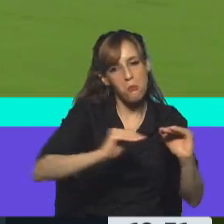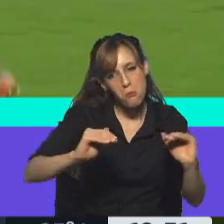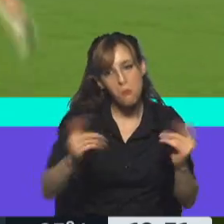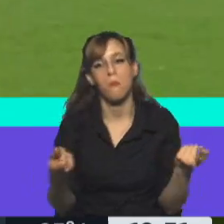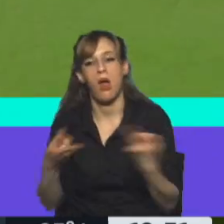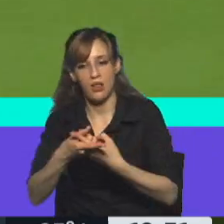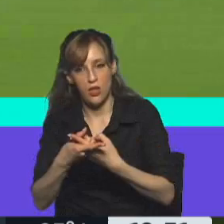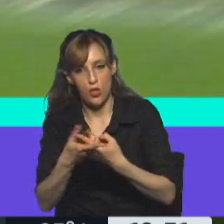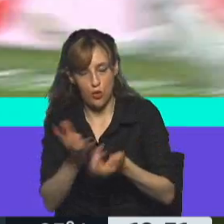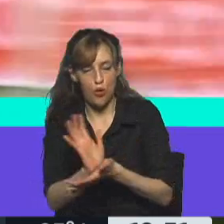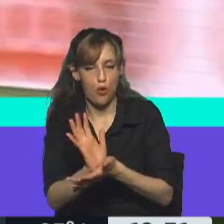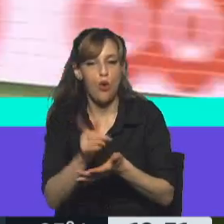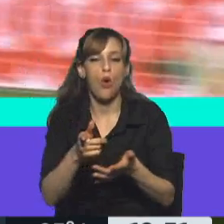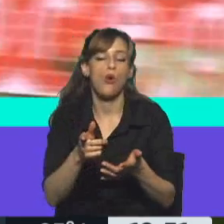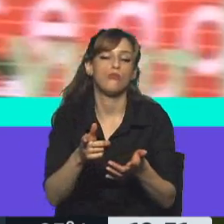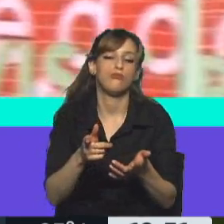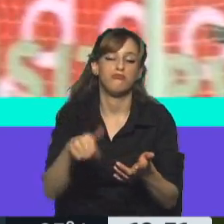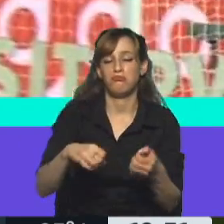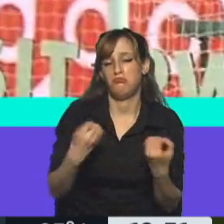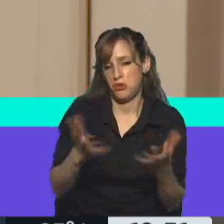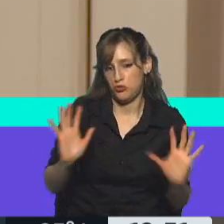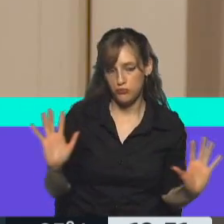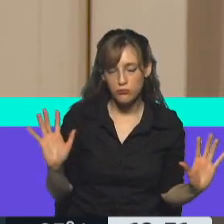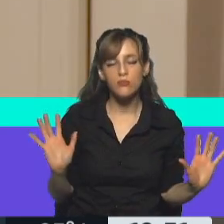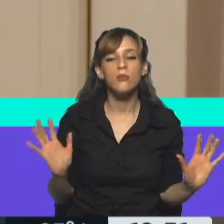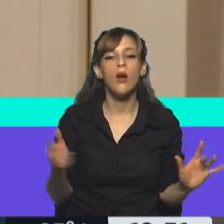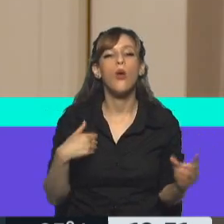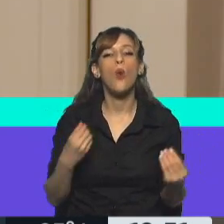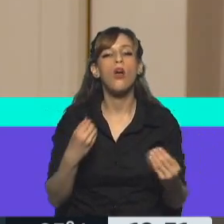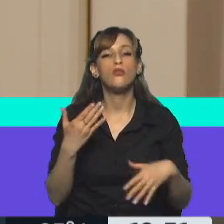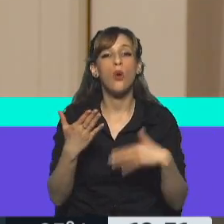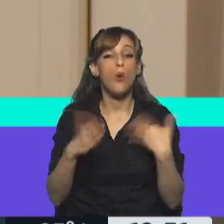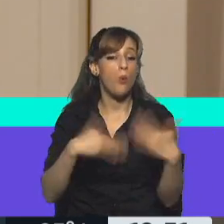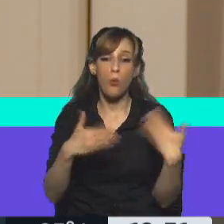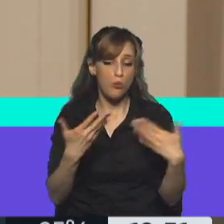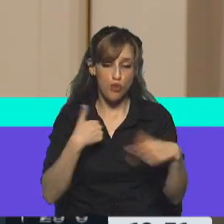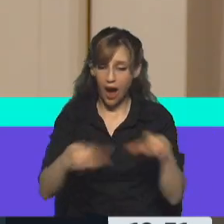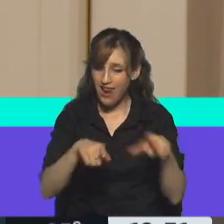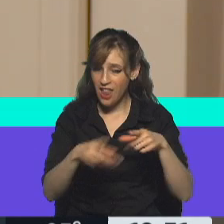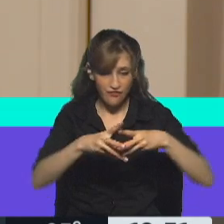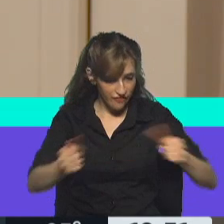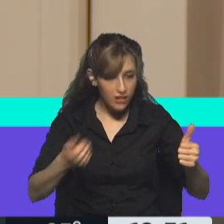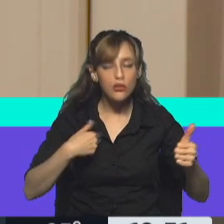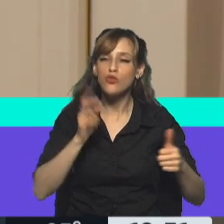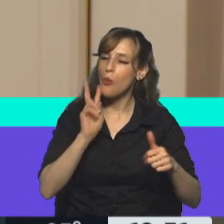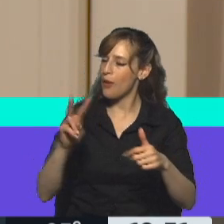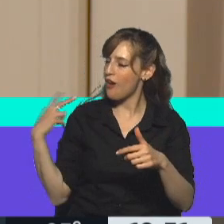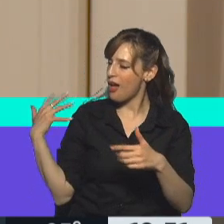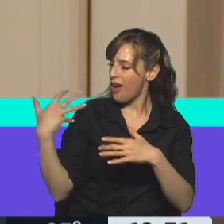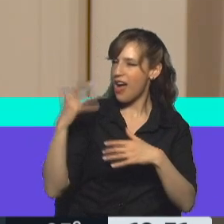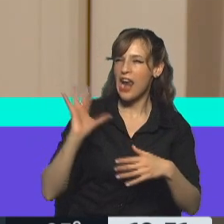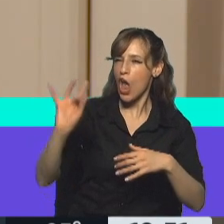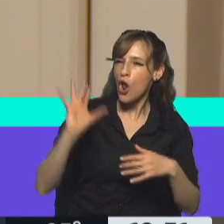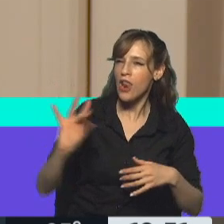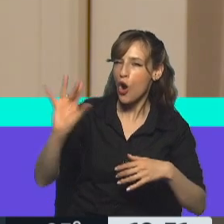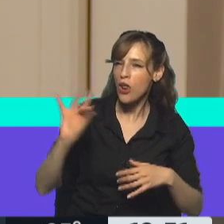la vida me acomoda muy bien ya. Cuando no juegue más y vea los récords que tuve la suerte de conseguir mucho en